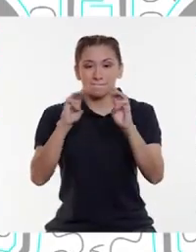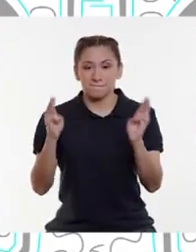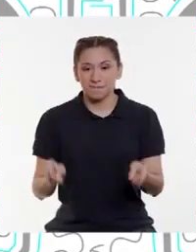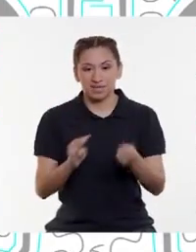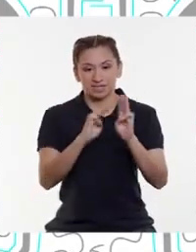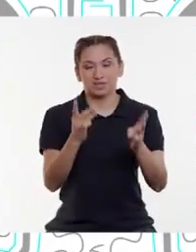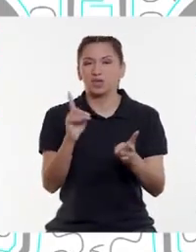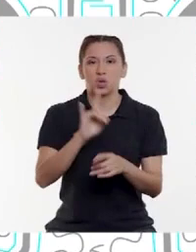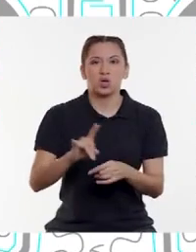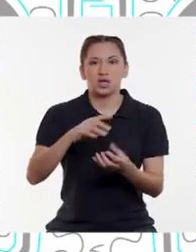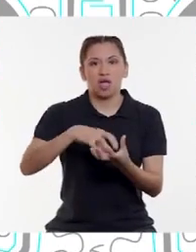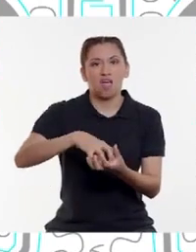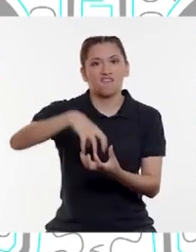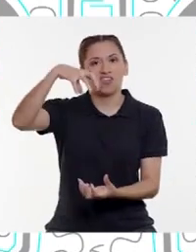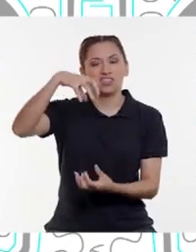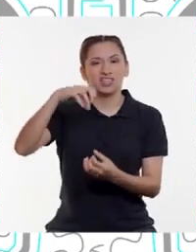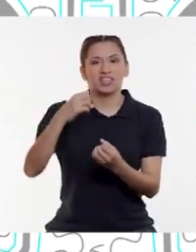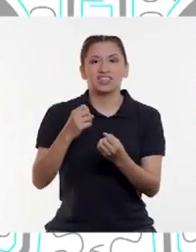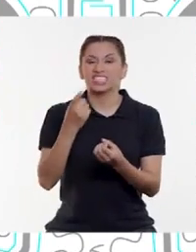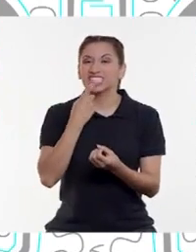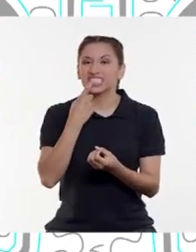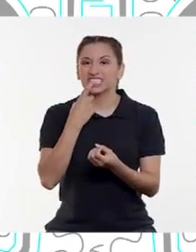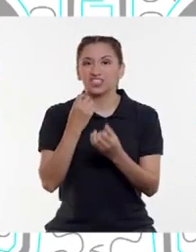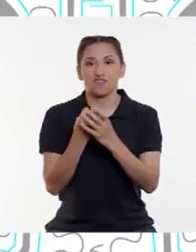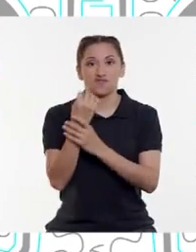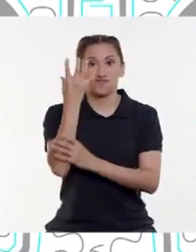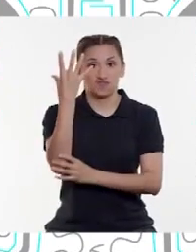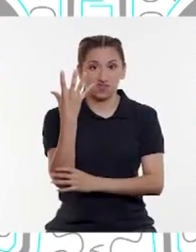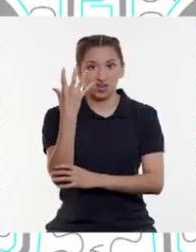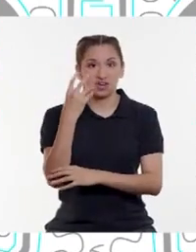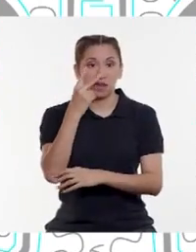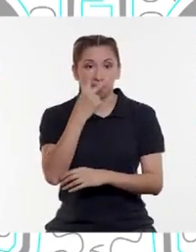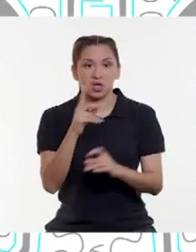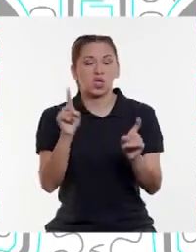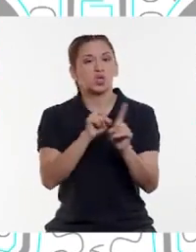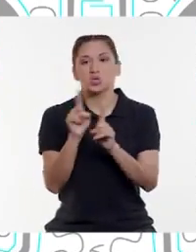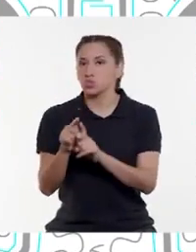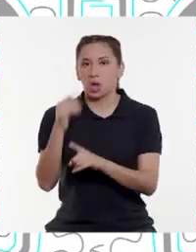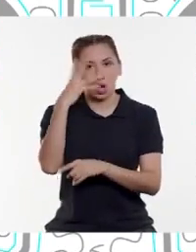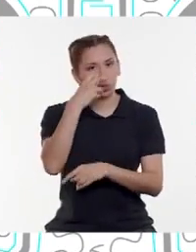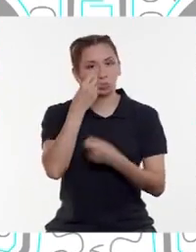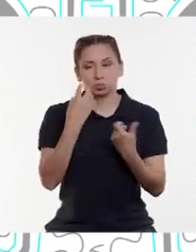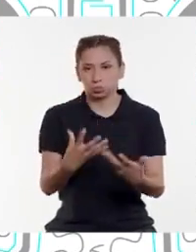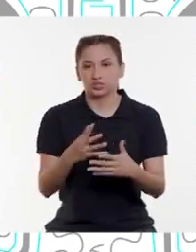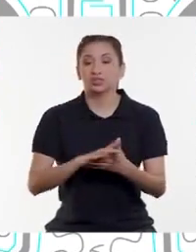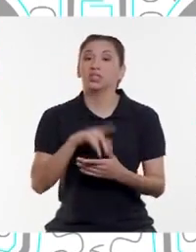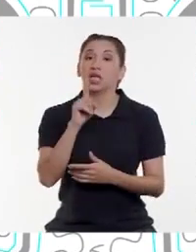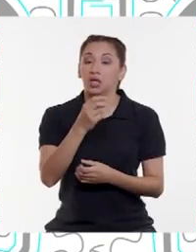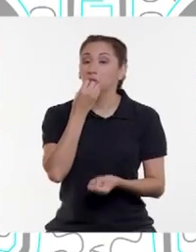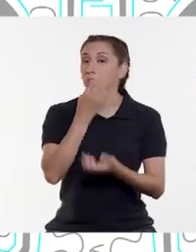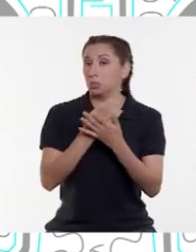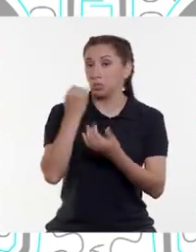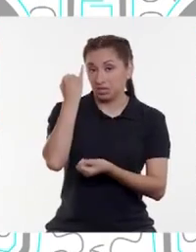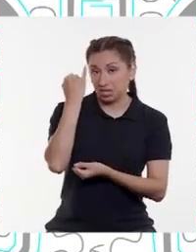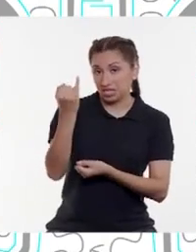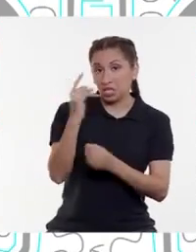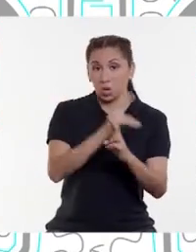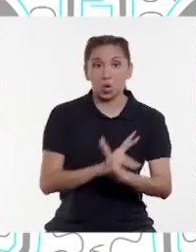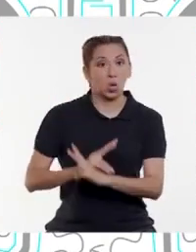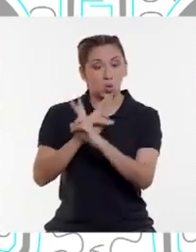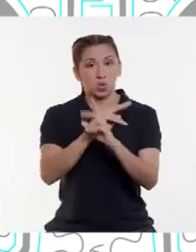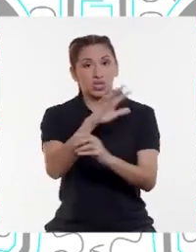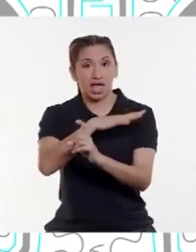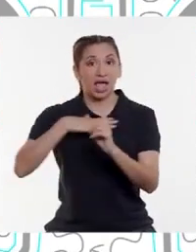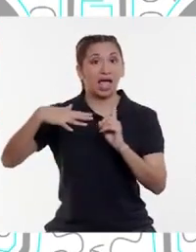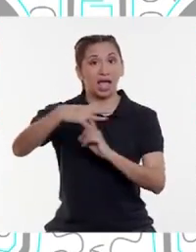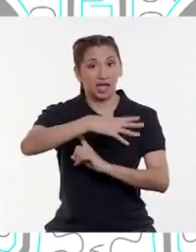mesas, utilizan botellas de vidrio con flores y se ven igual de lindas. Esa es una buena manera de cuidar